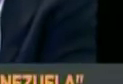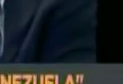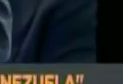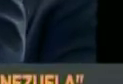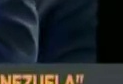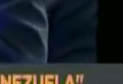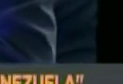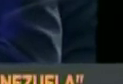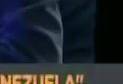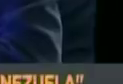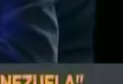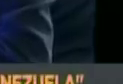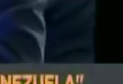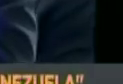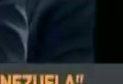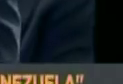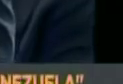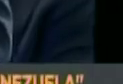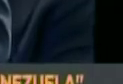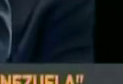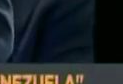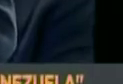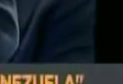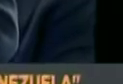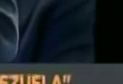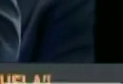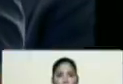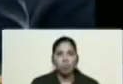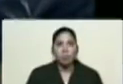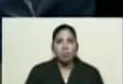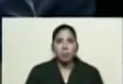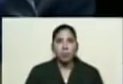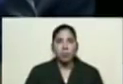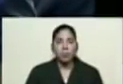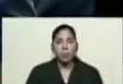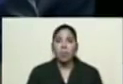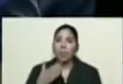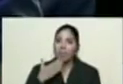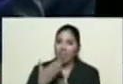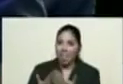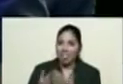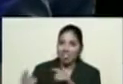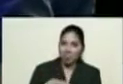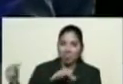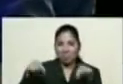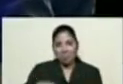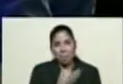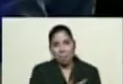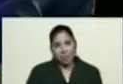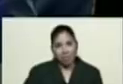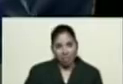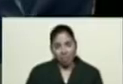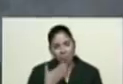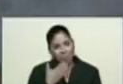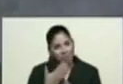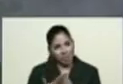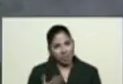al presidente Mel Zelaya. Presidente, gracias por estar aquí con nosotros.